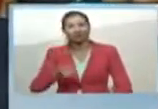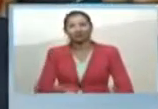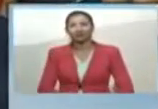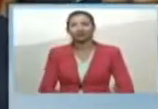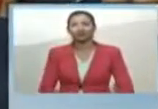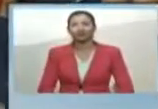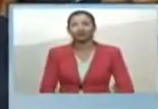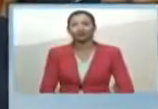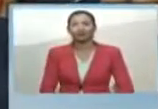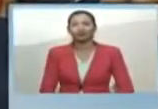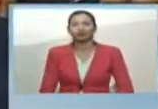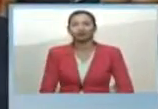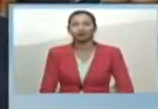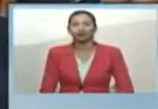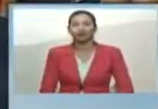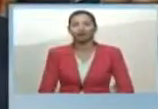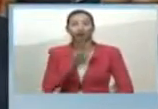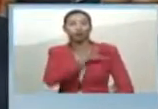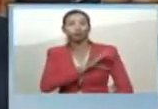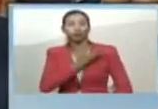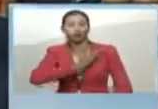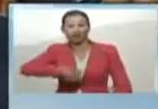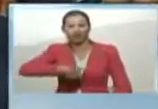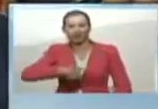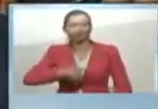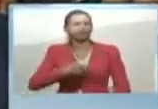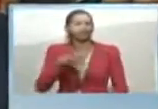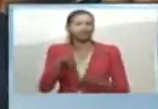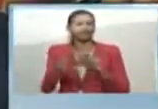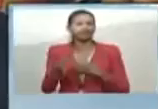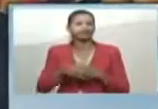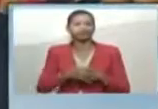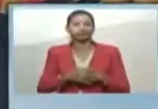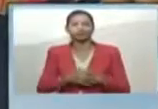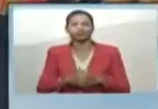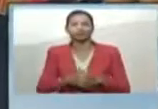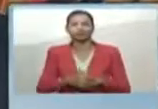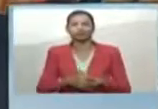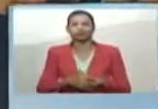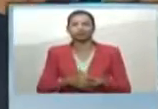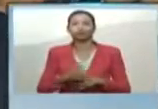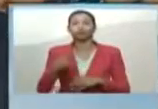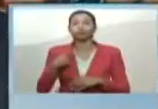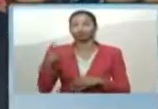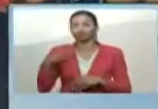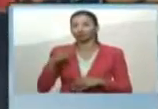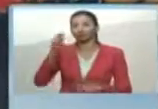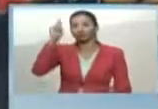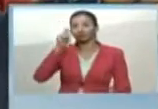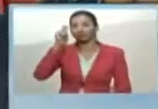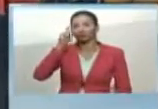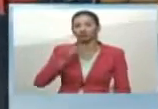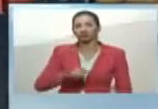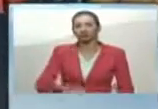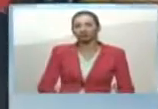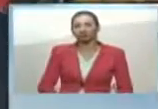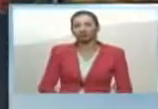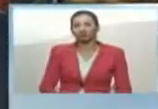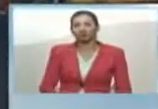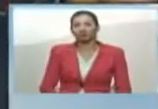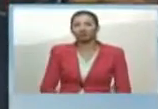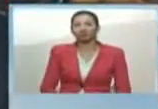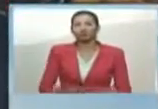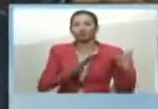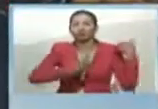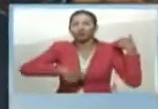sobre eso. Y la Comisión Presidencial Constituyente, mientras éramos diputados al Congreso. Y el presidente Chávez